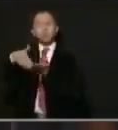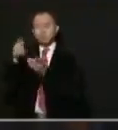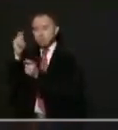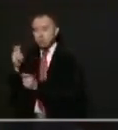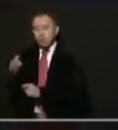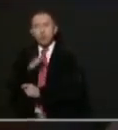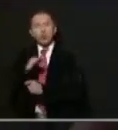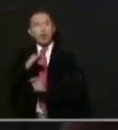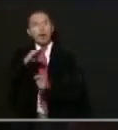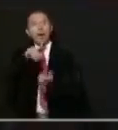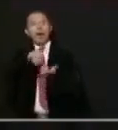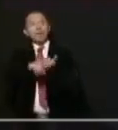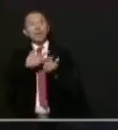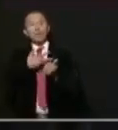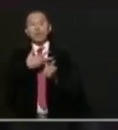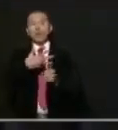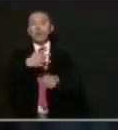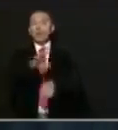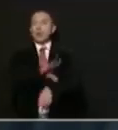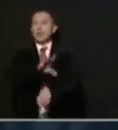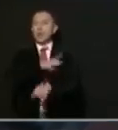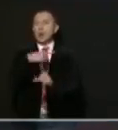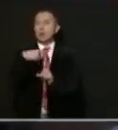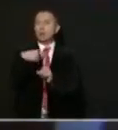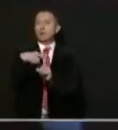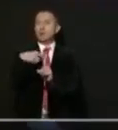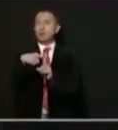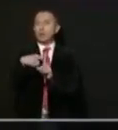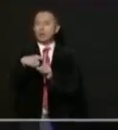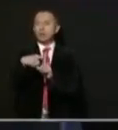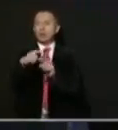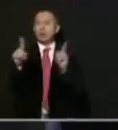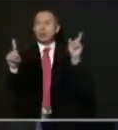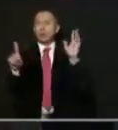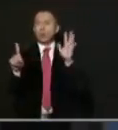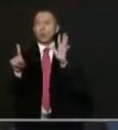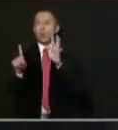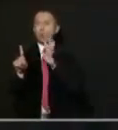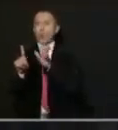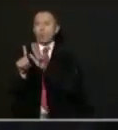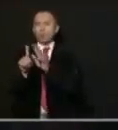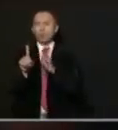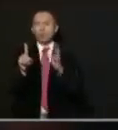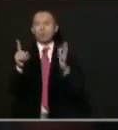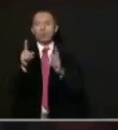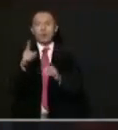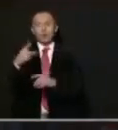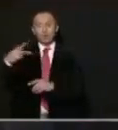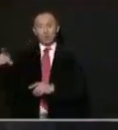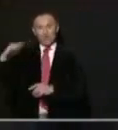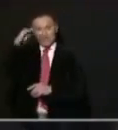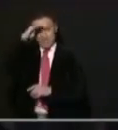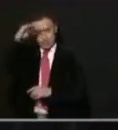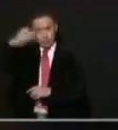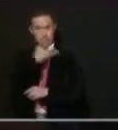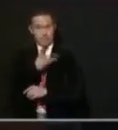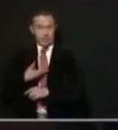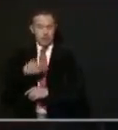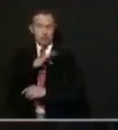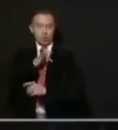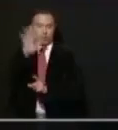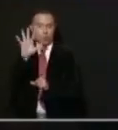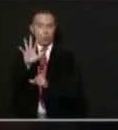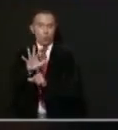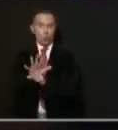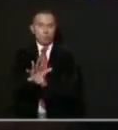positivas... reciban con gusto al señor presidente. Qué hermoso,